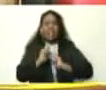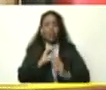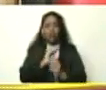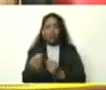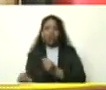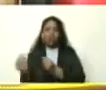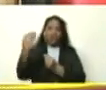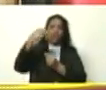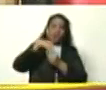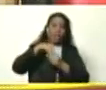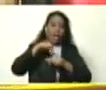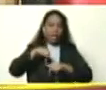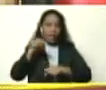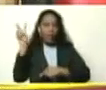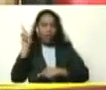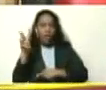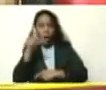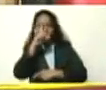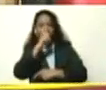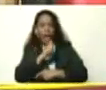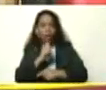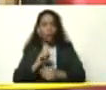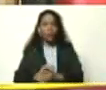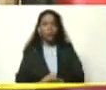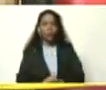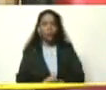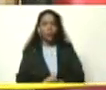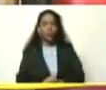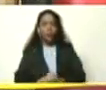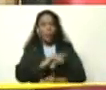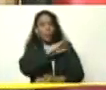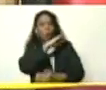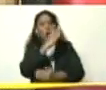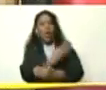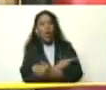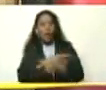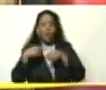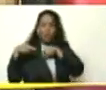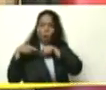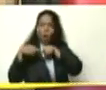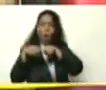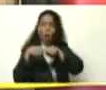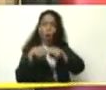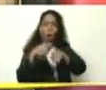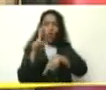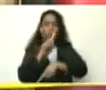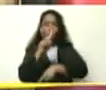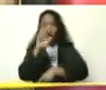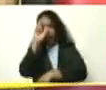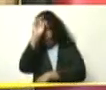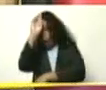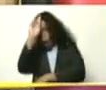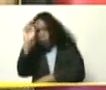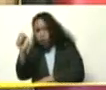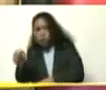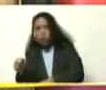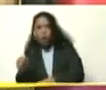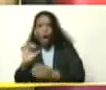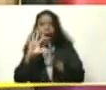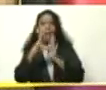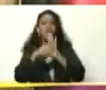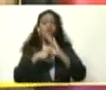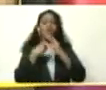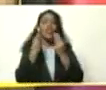invasión, los años del poder paralelo, del desconocimiento, del robo de los activos